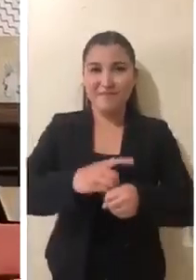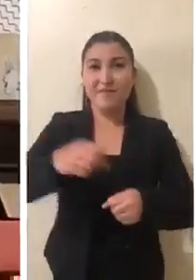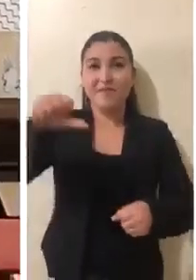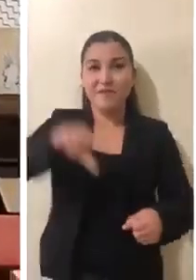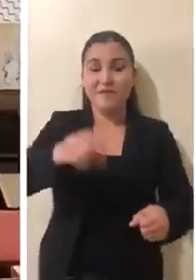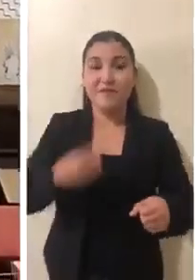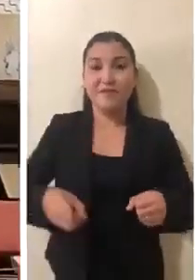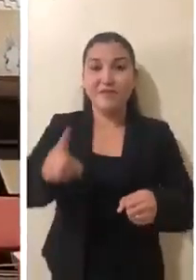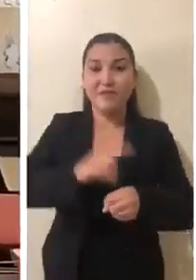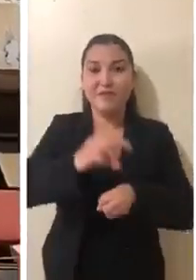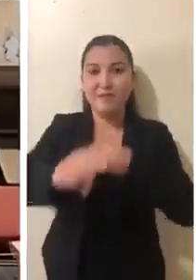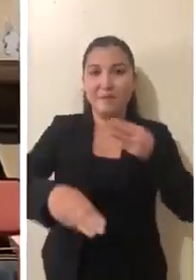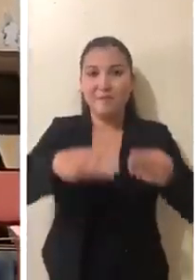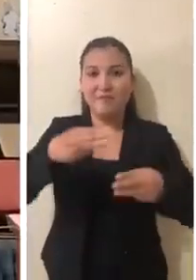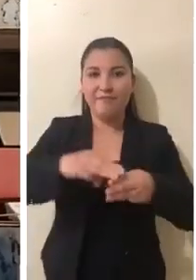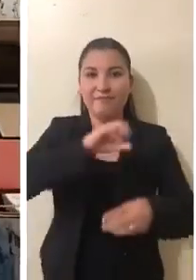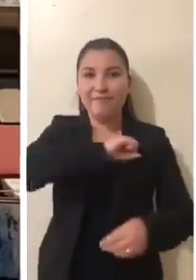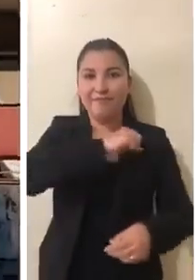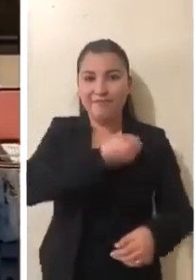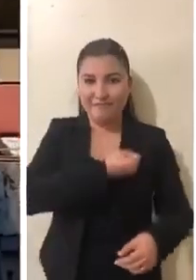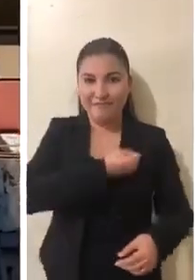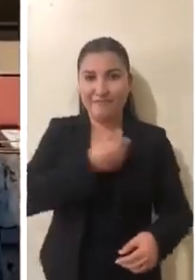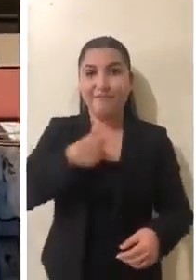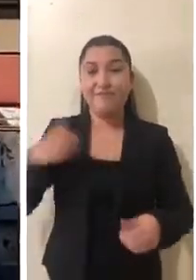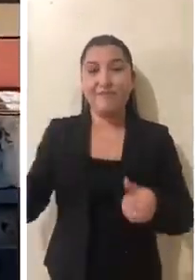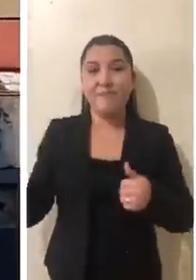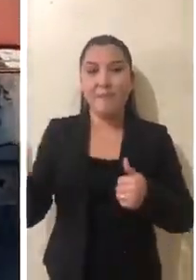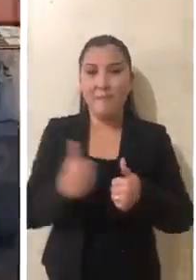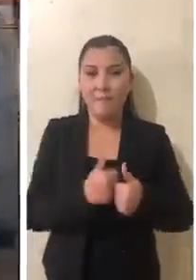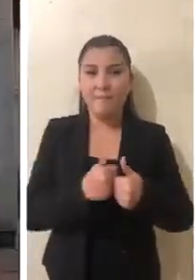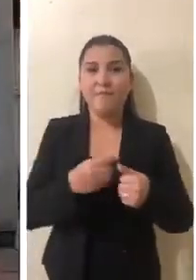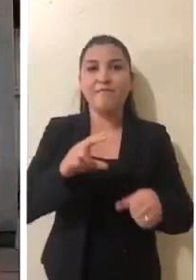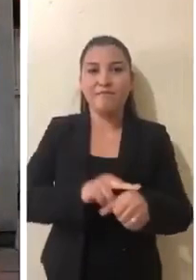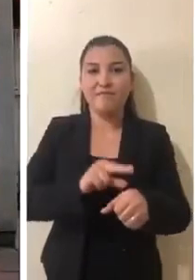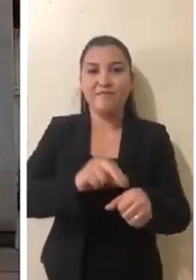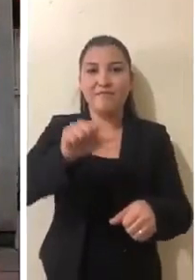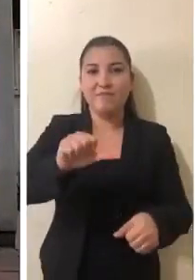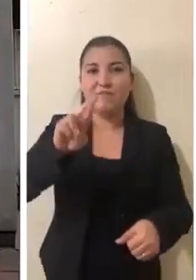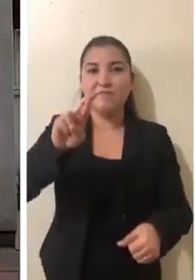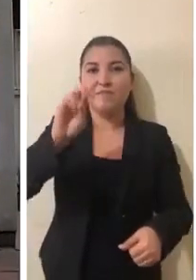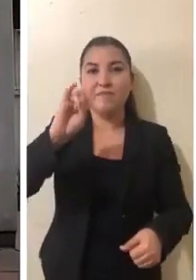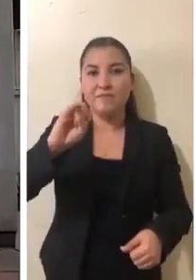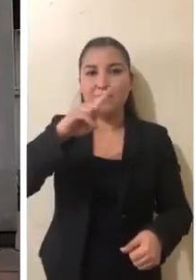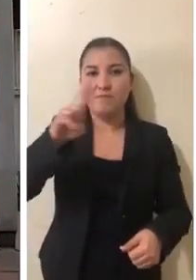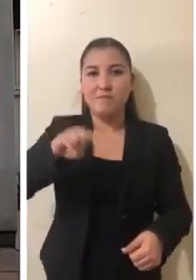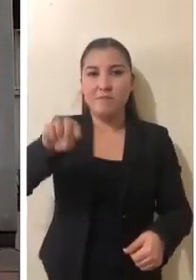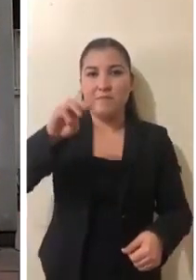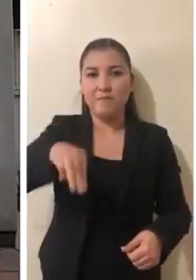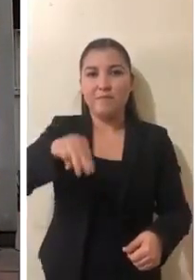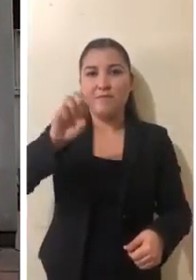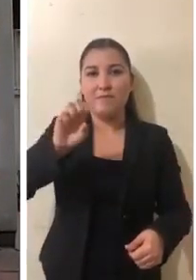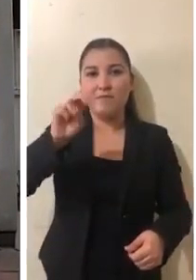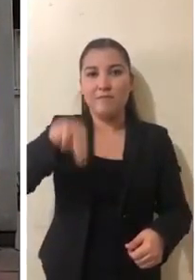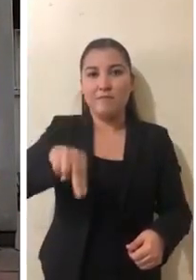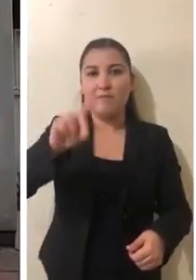Buen día. Hoy es el Día Mundial de la Salud y estoy acompañado del doctor Arizmendi y del doctor